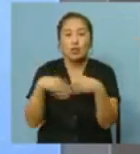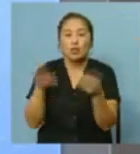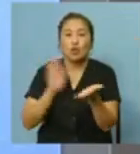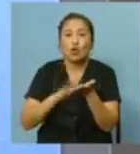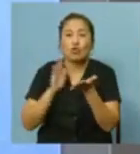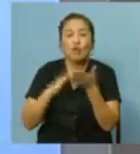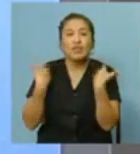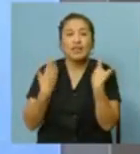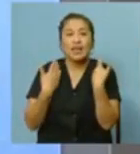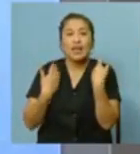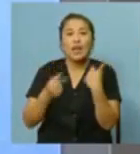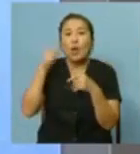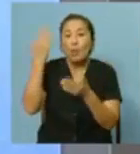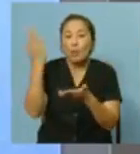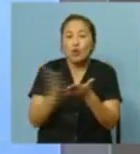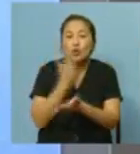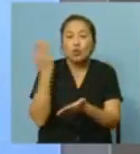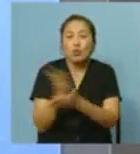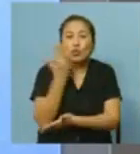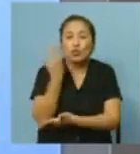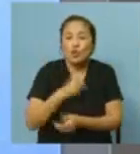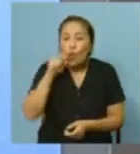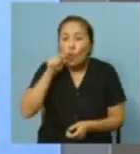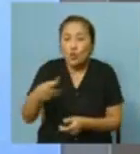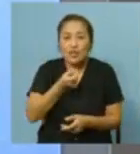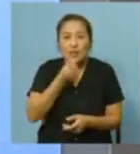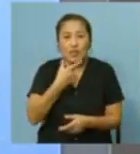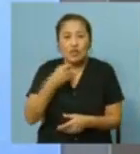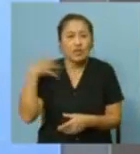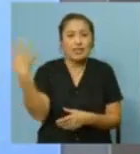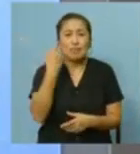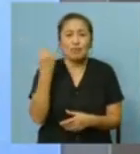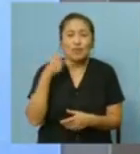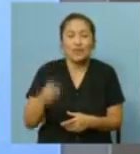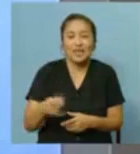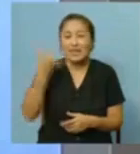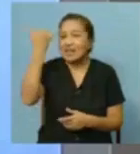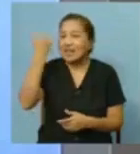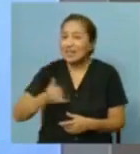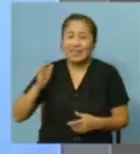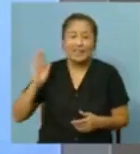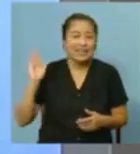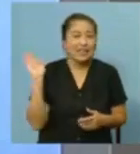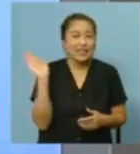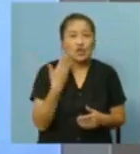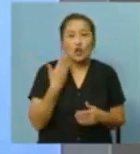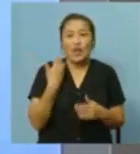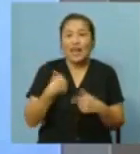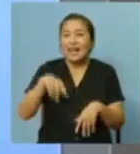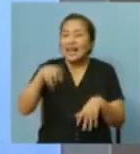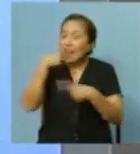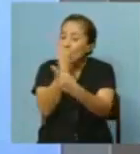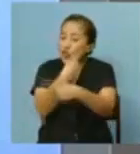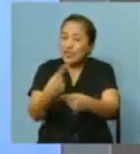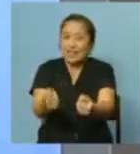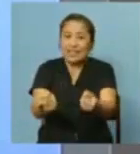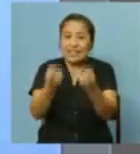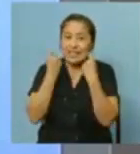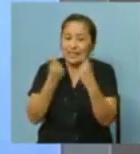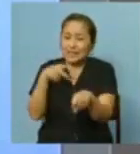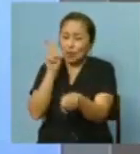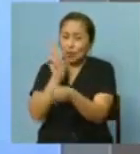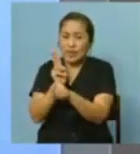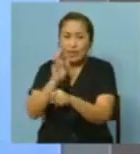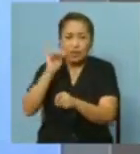generando un producto medicinal que es muy importante que cuenta con las garantías los protocolos de seguridad